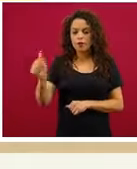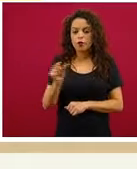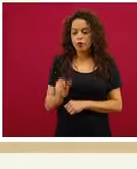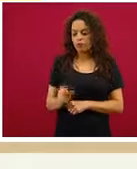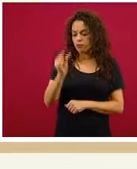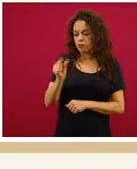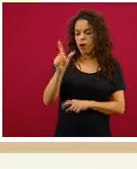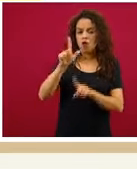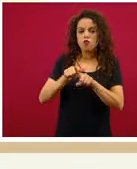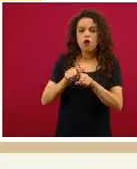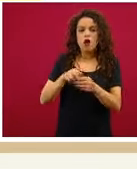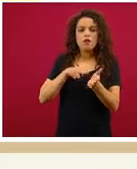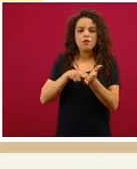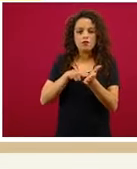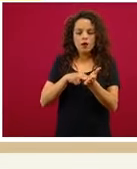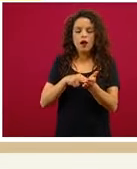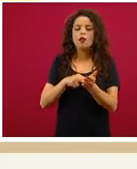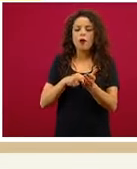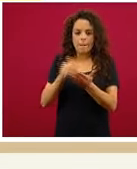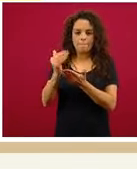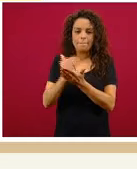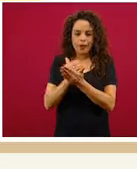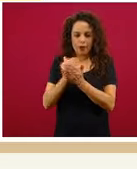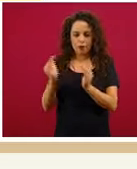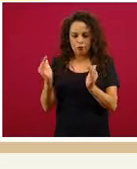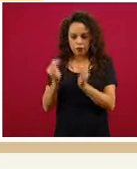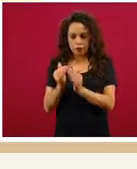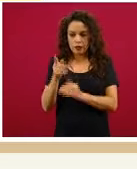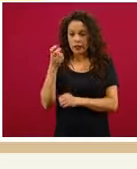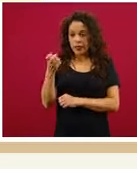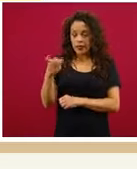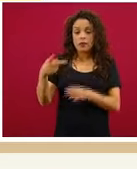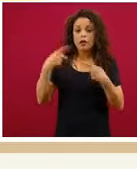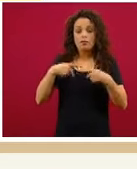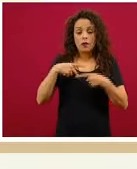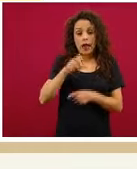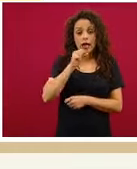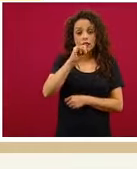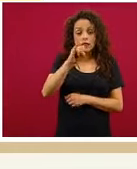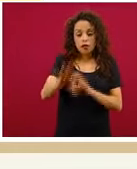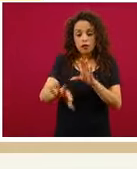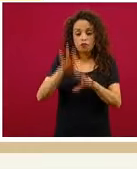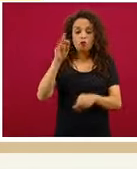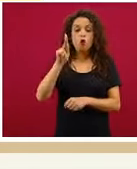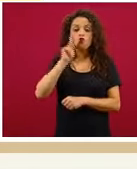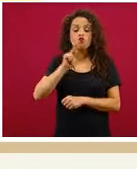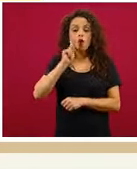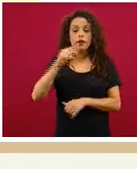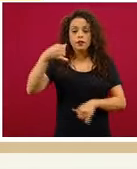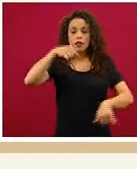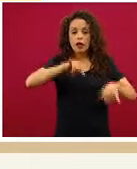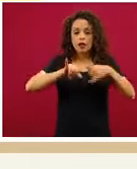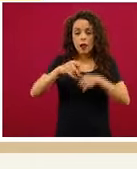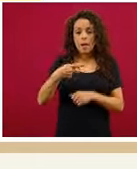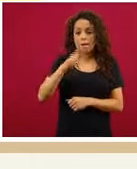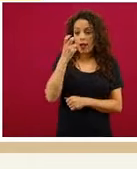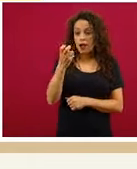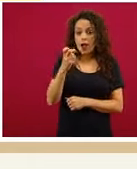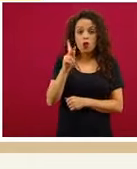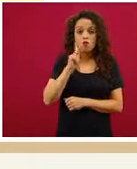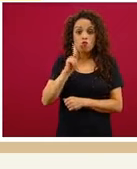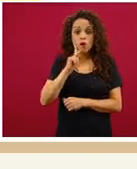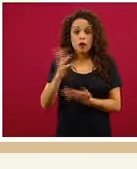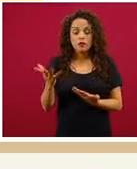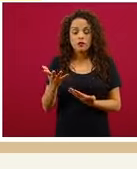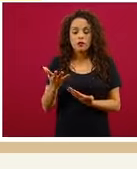son de menor cantidad, que son aquellas personas en donde sí se obtuvo una muestra de laboratorio, pero lamentablemente esta muestra no tendrá